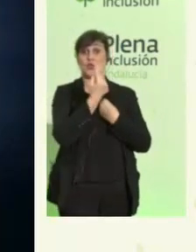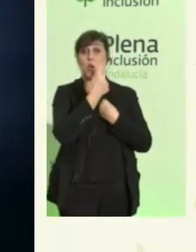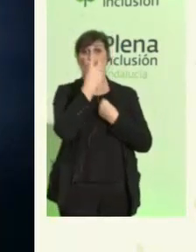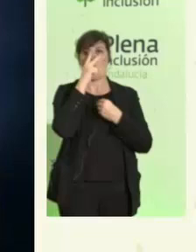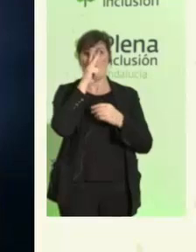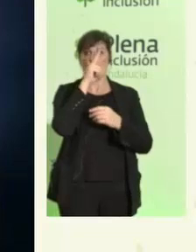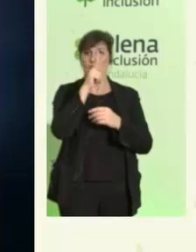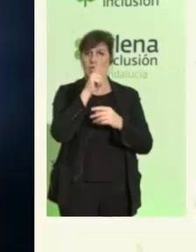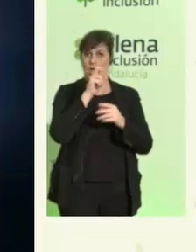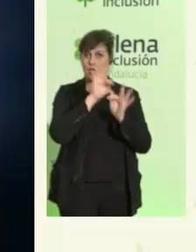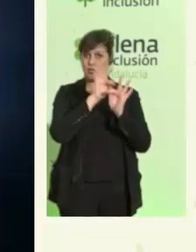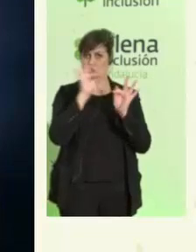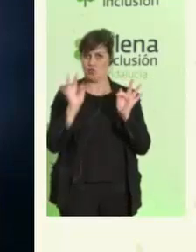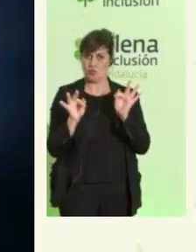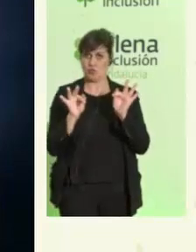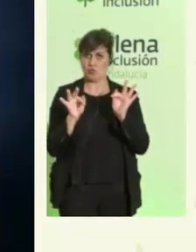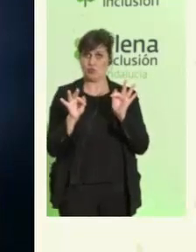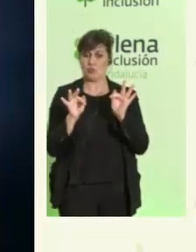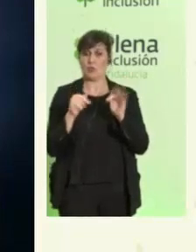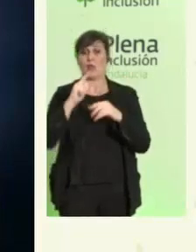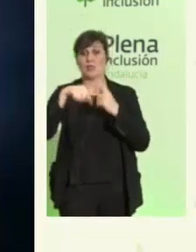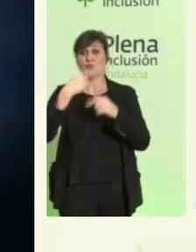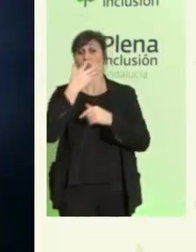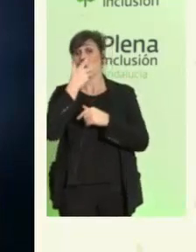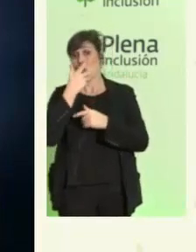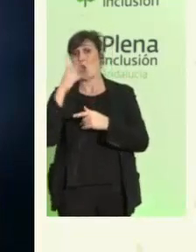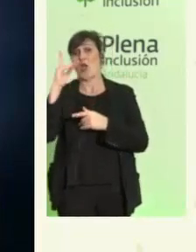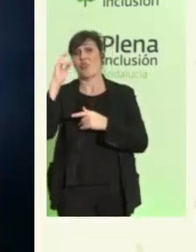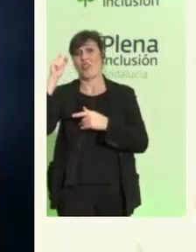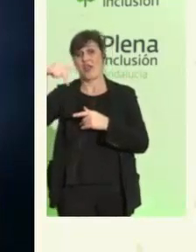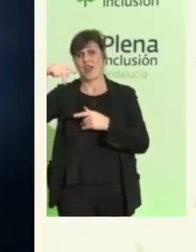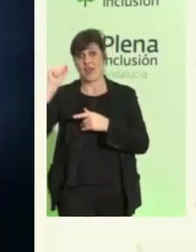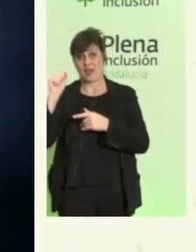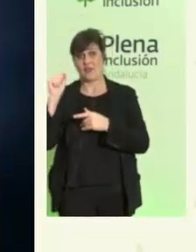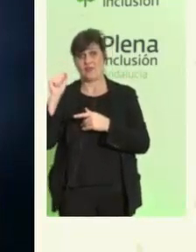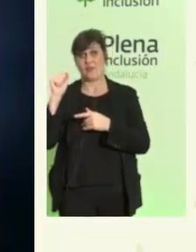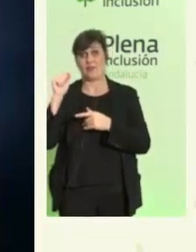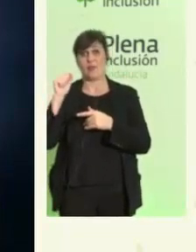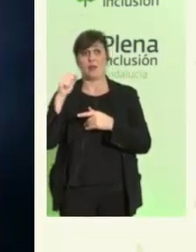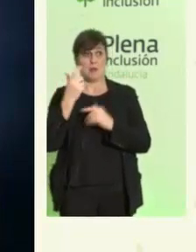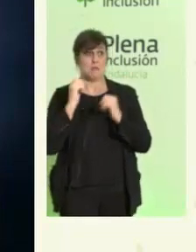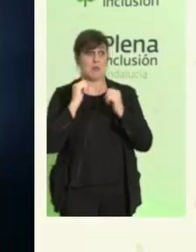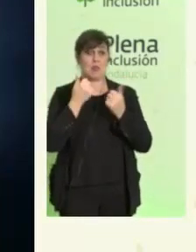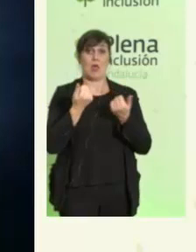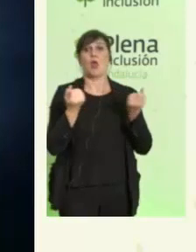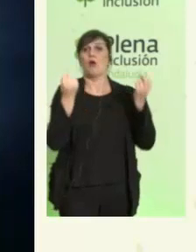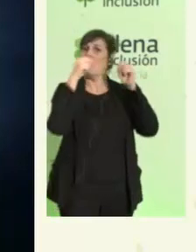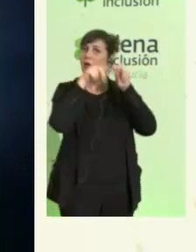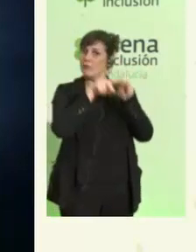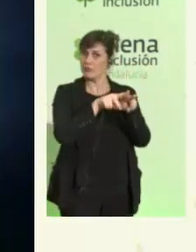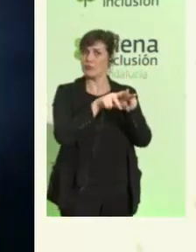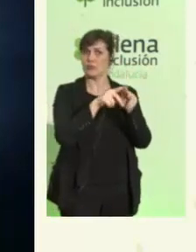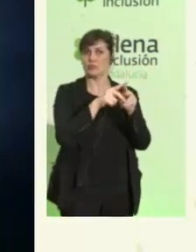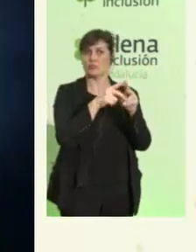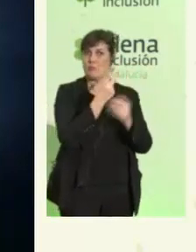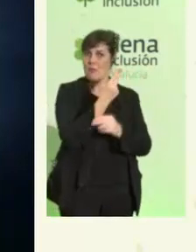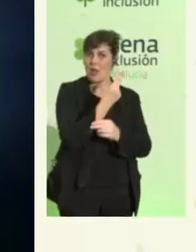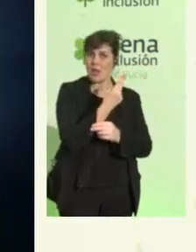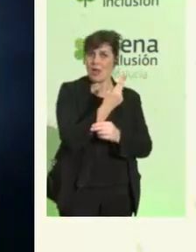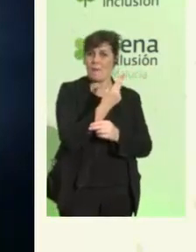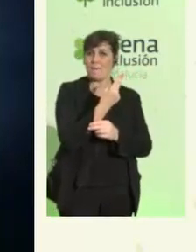2 años, y luego conoció una persona llamada Dana para vivir con él. Bueno, yo seguía pasando mucho tiempo con